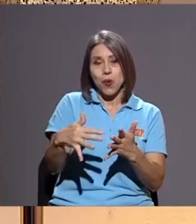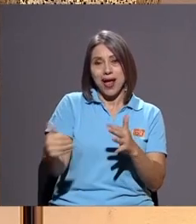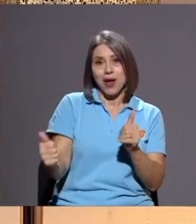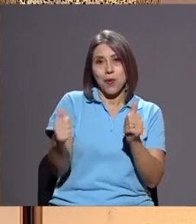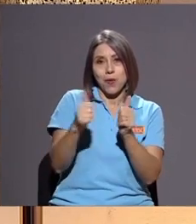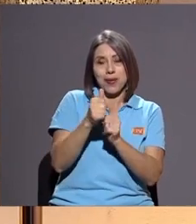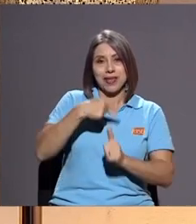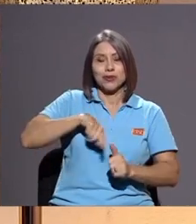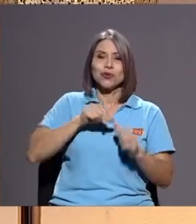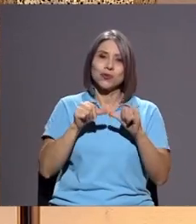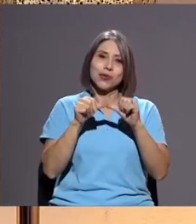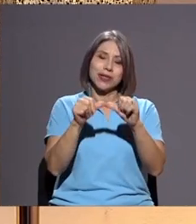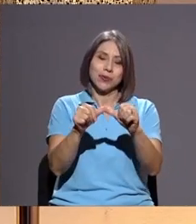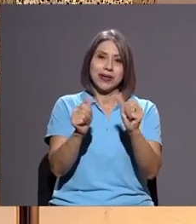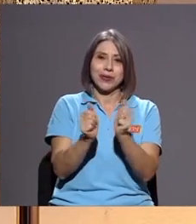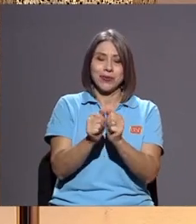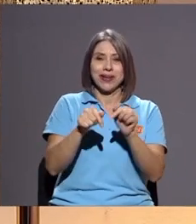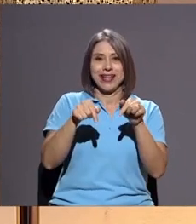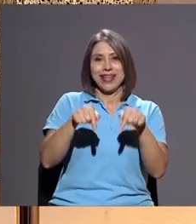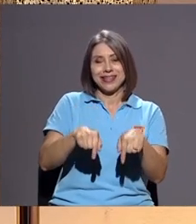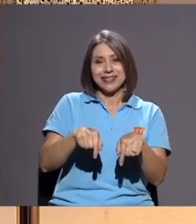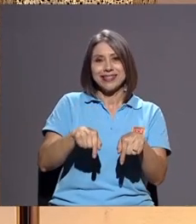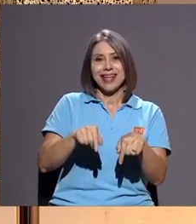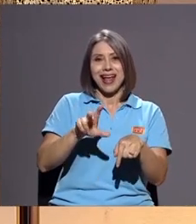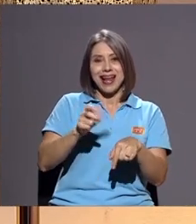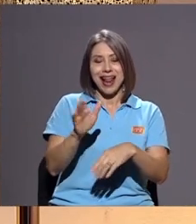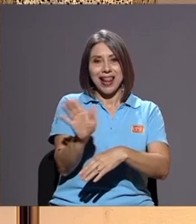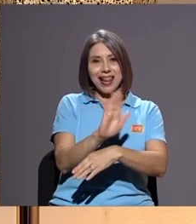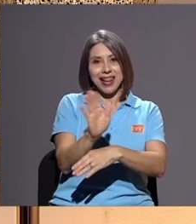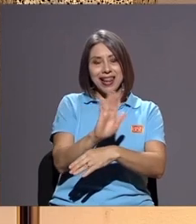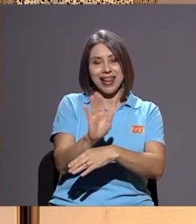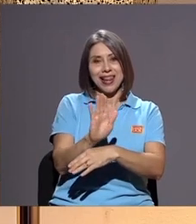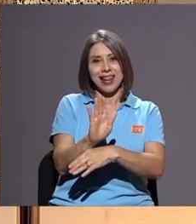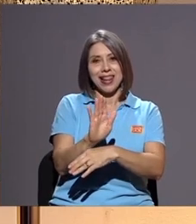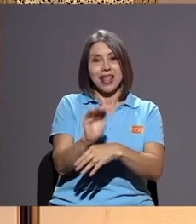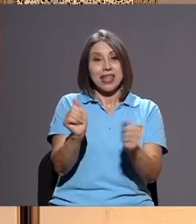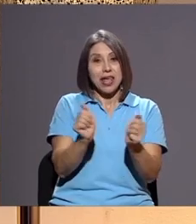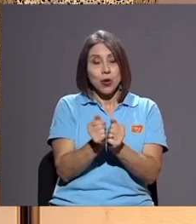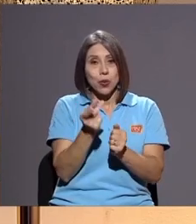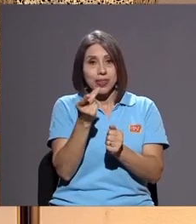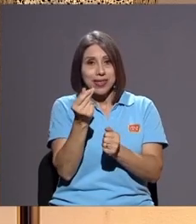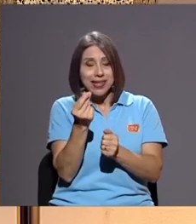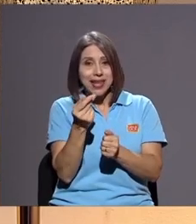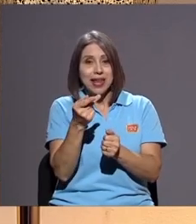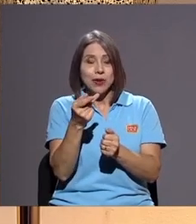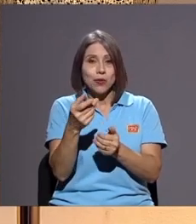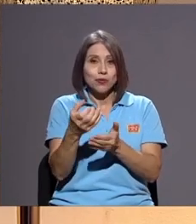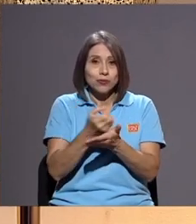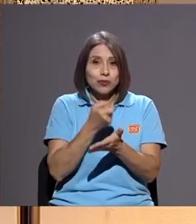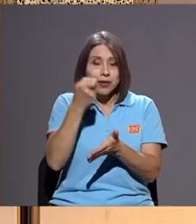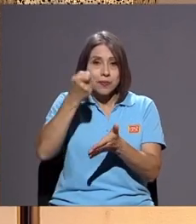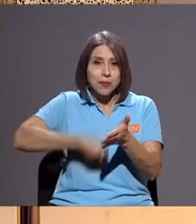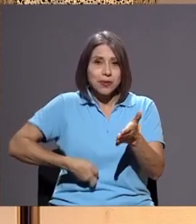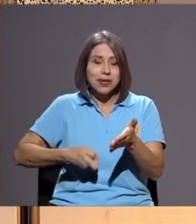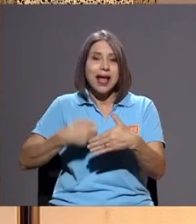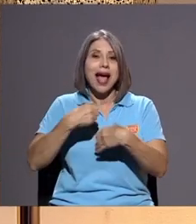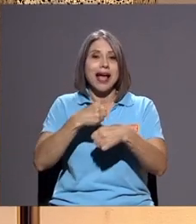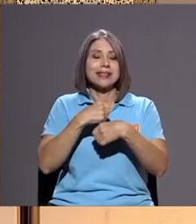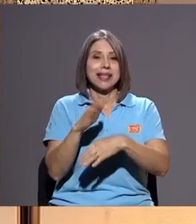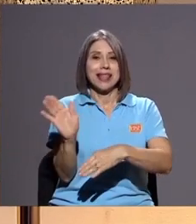acompañen quédense con este canal que con los recursos que recibe hace una